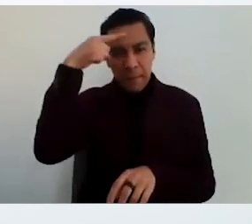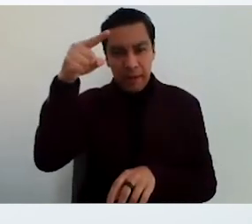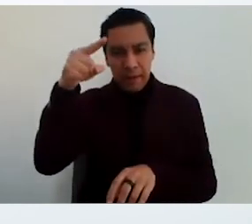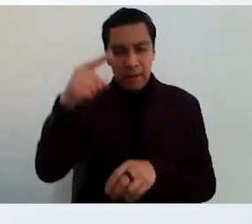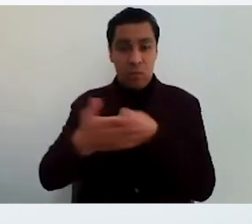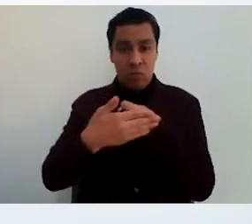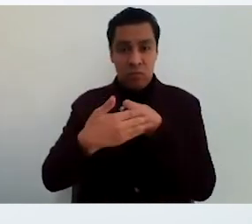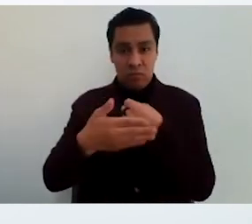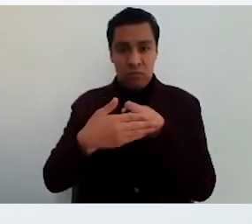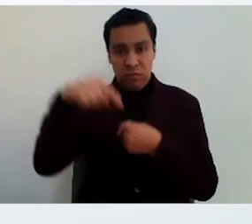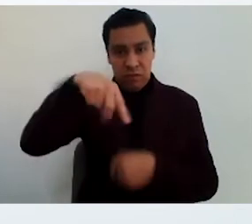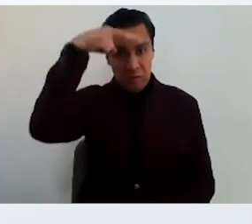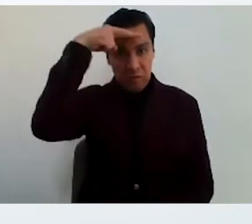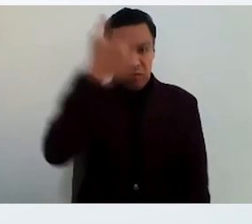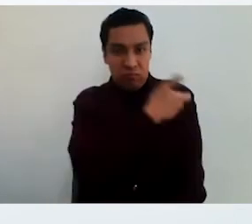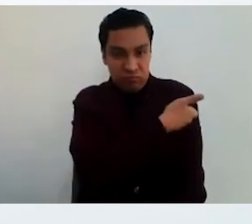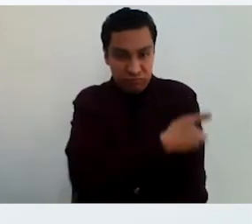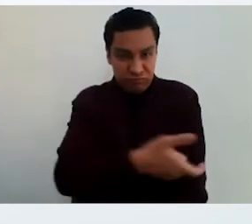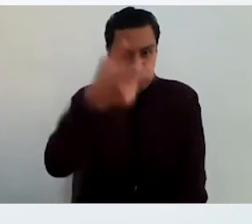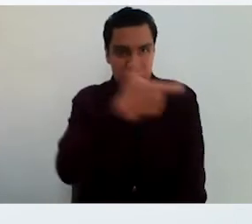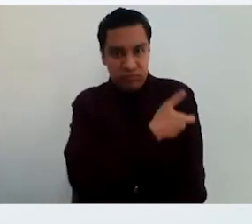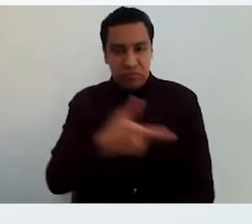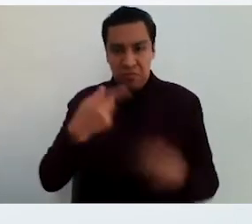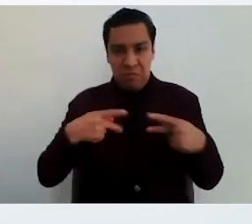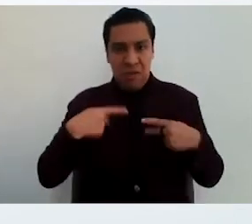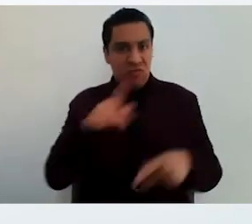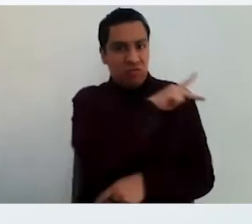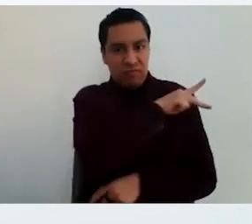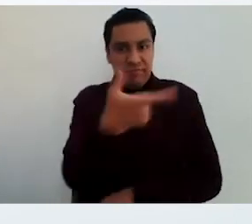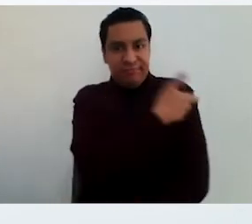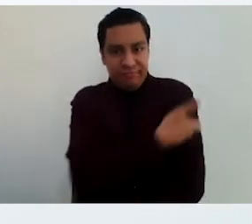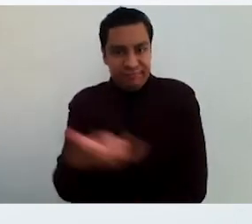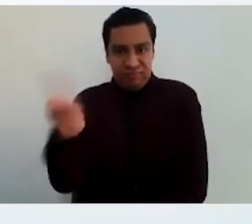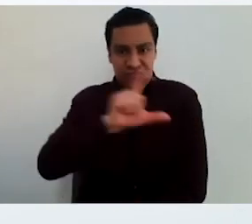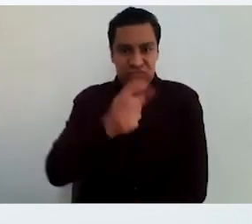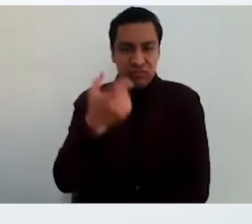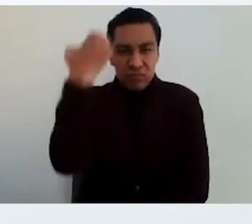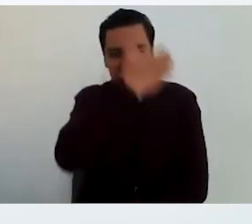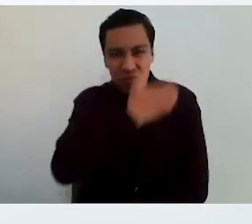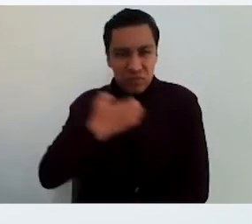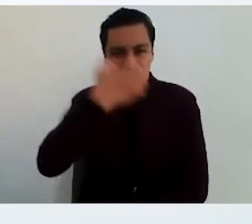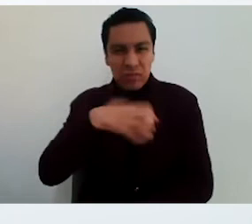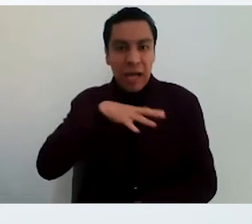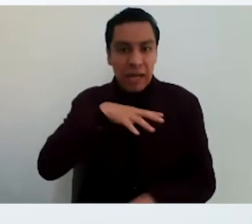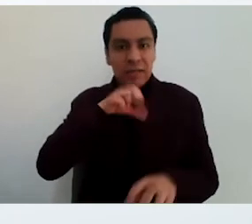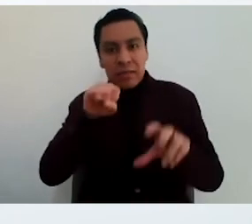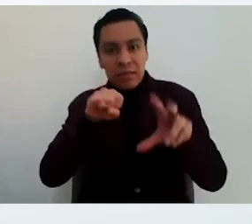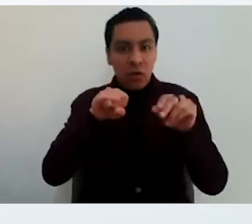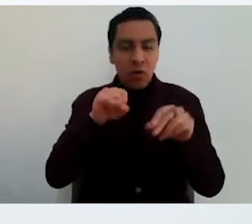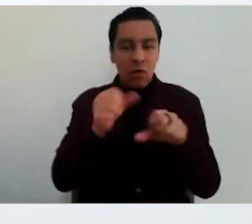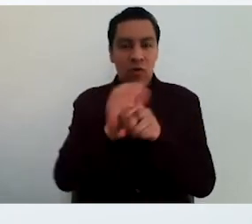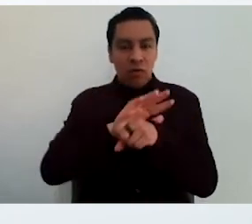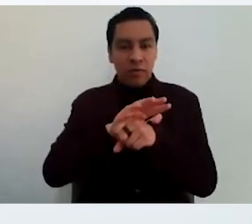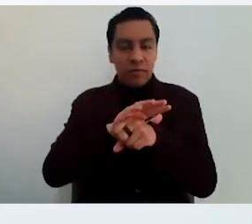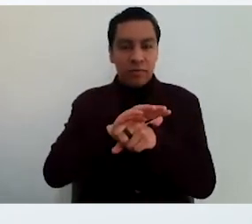de carácter diagnóstico, se tomó una decisión que me parece a mí extremadamente pertinente